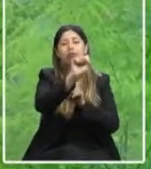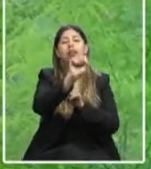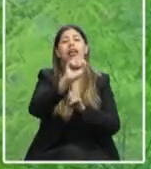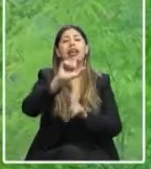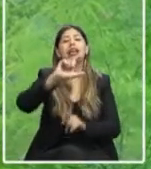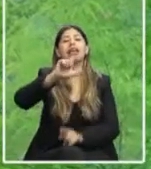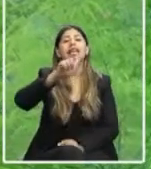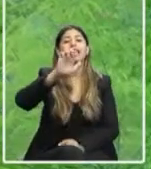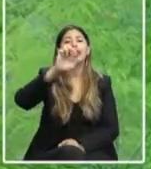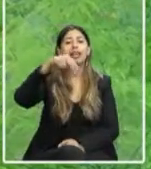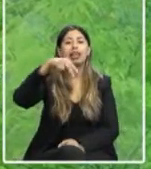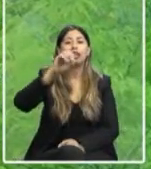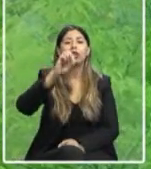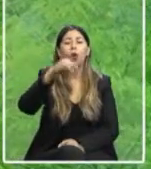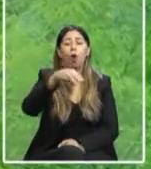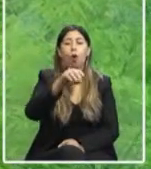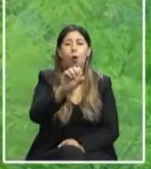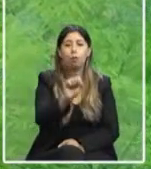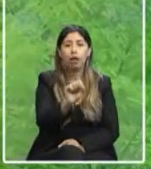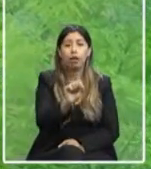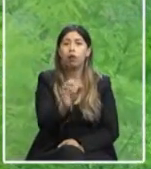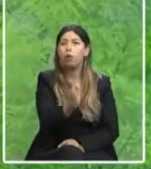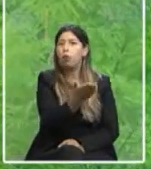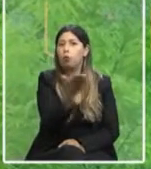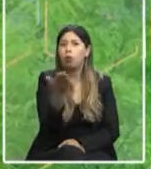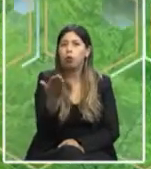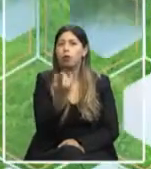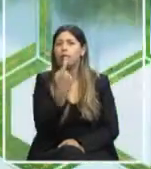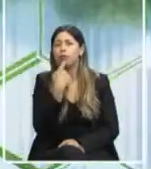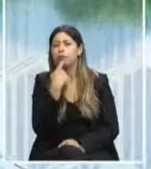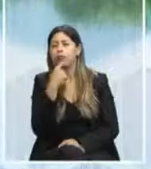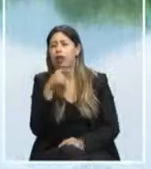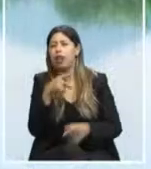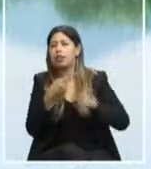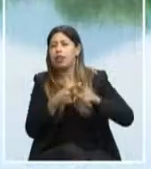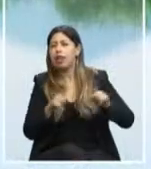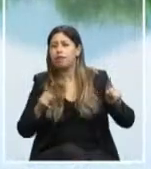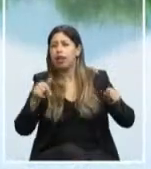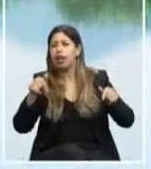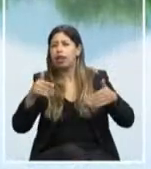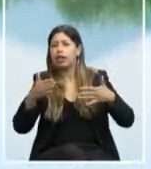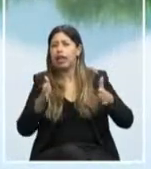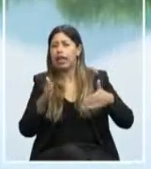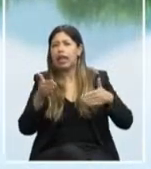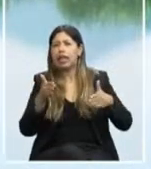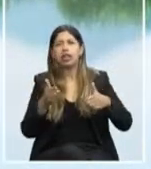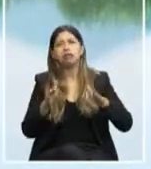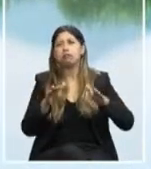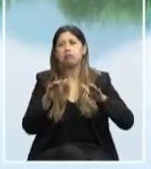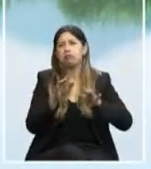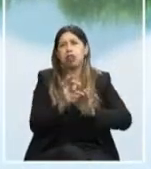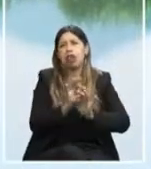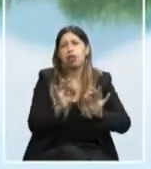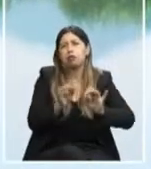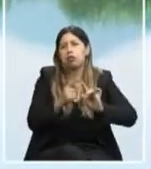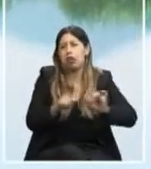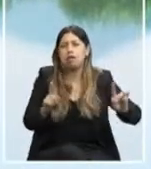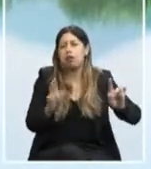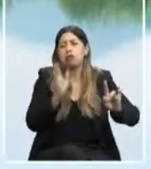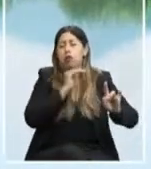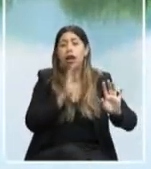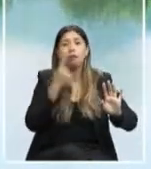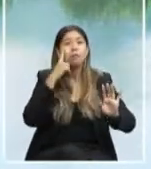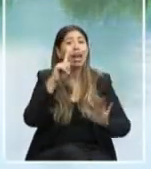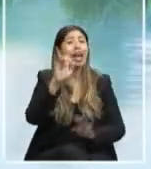nuevo coronavirus. Si me preguntan qué diferencia tiene este kit con los que hoy existen, prácticamente ninguna, pero en enero,